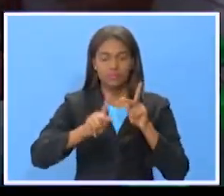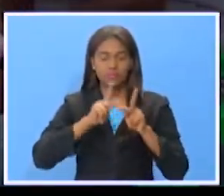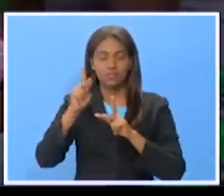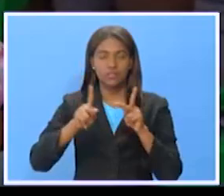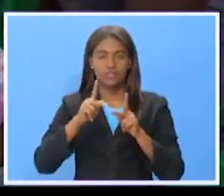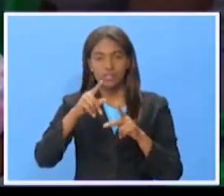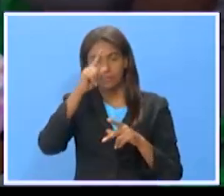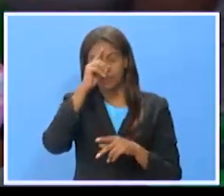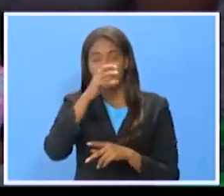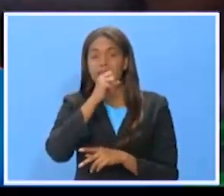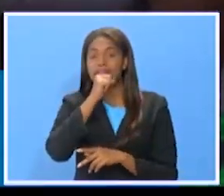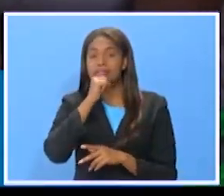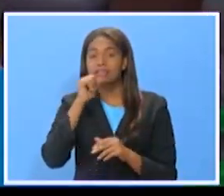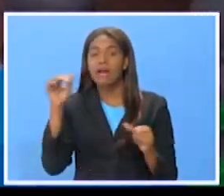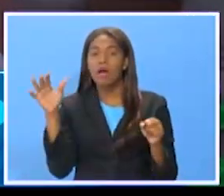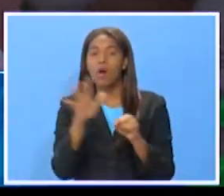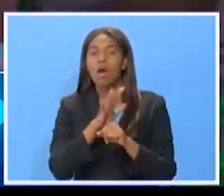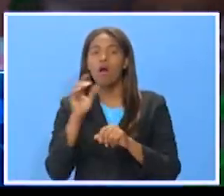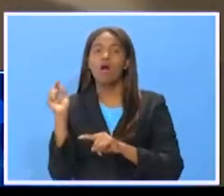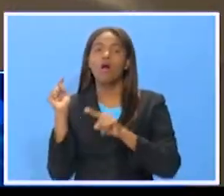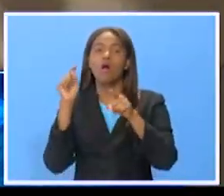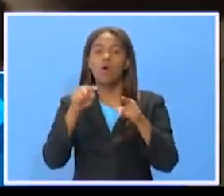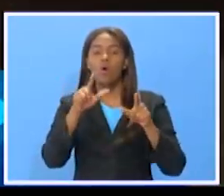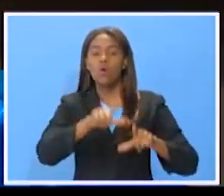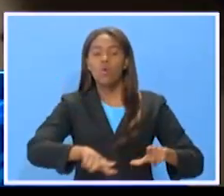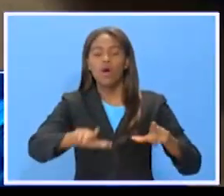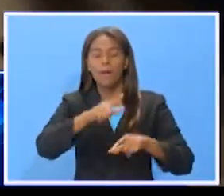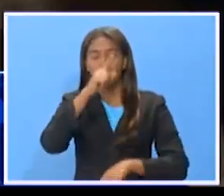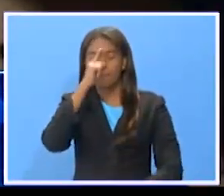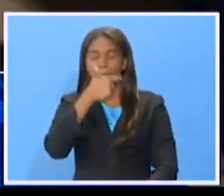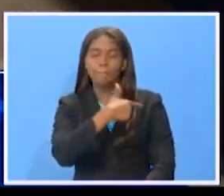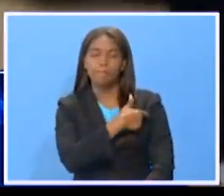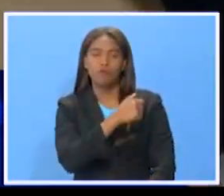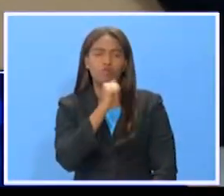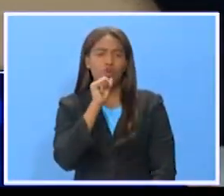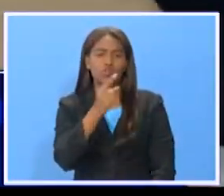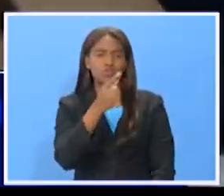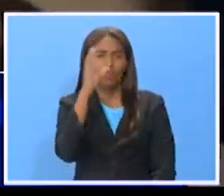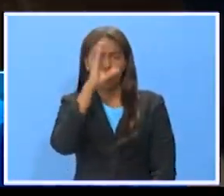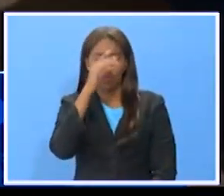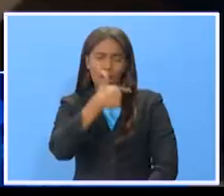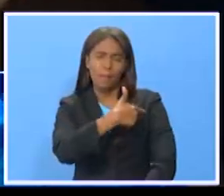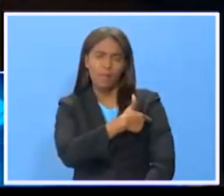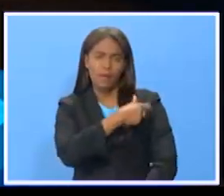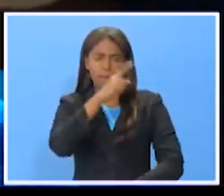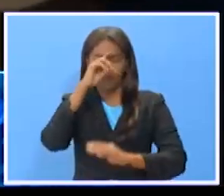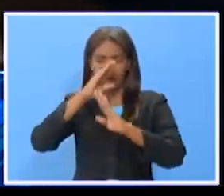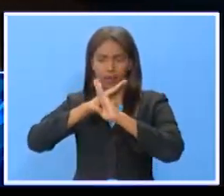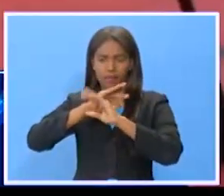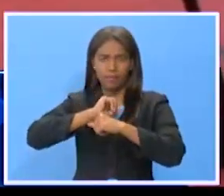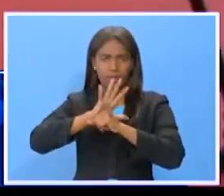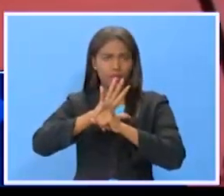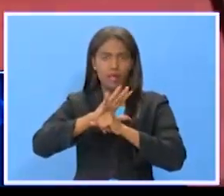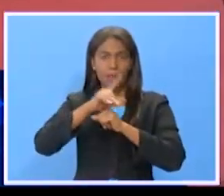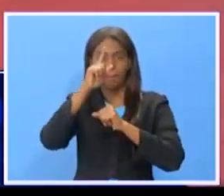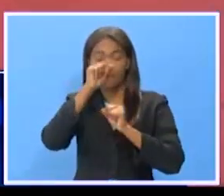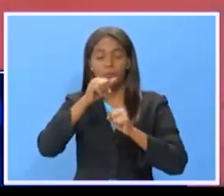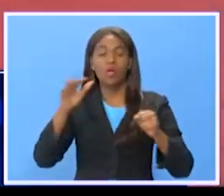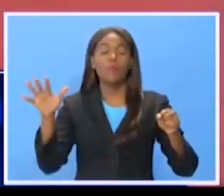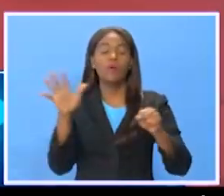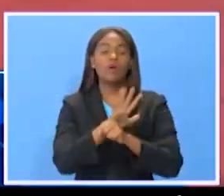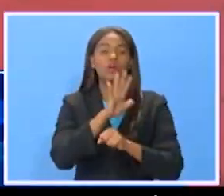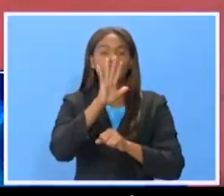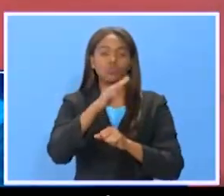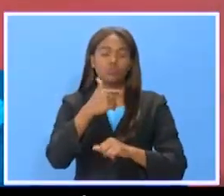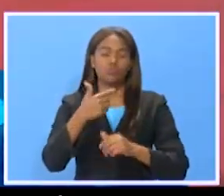de todas las edades acudieron a estos puntos de inoculación no solo en busca de la vacuna contra el virus, sino para completar su esquema